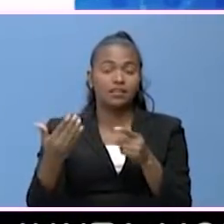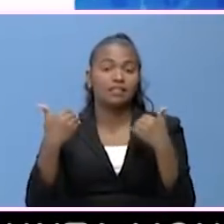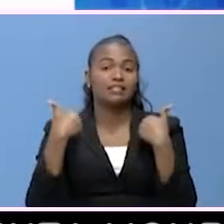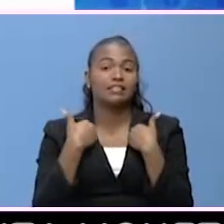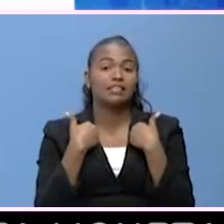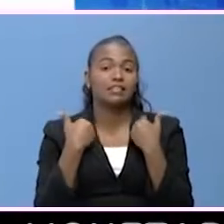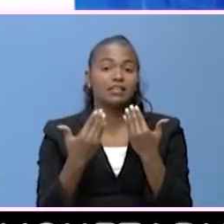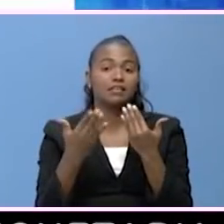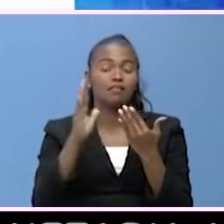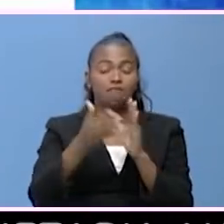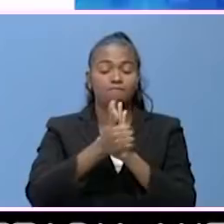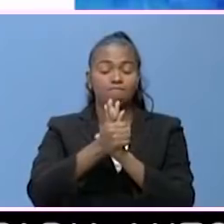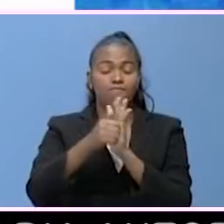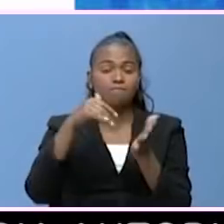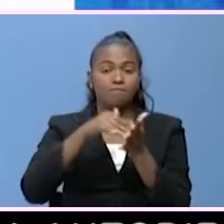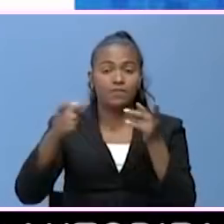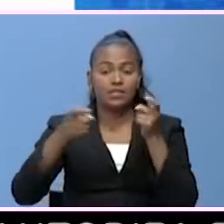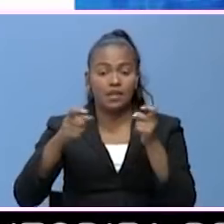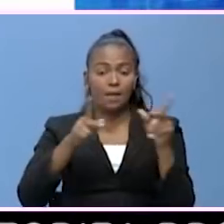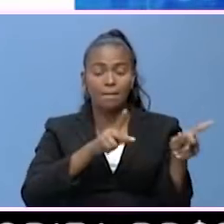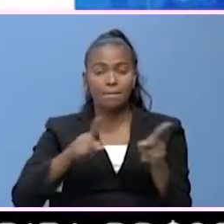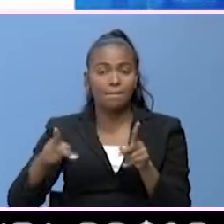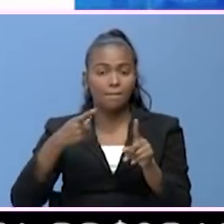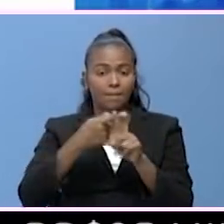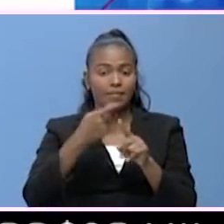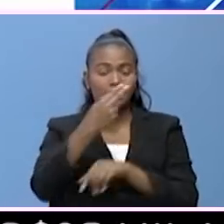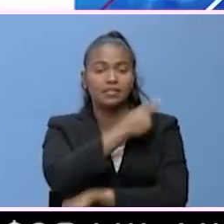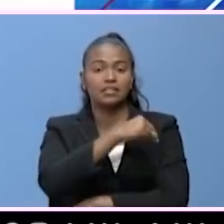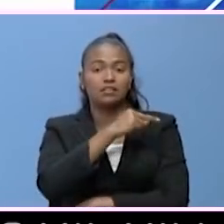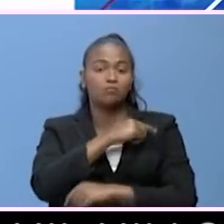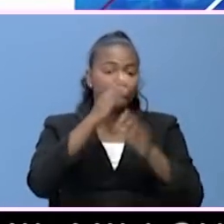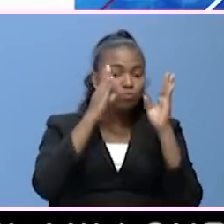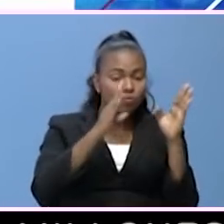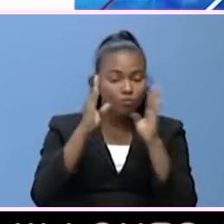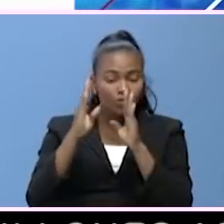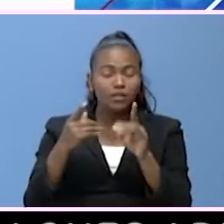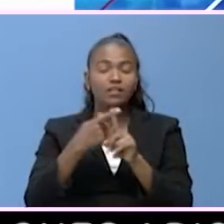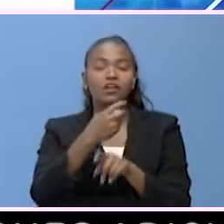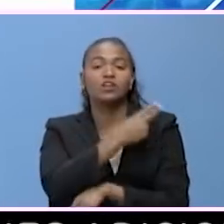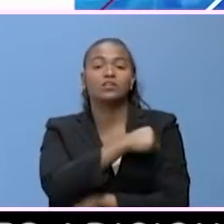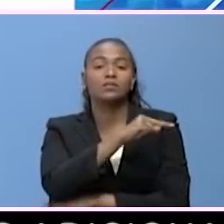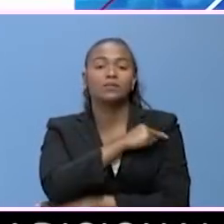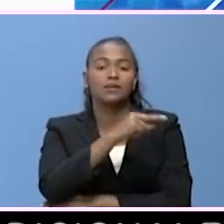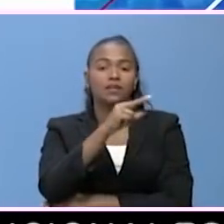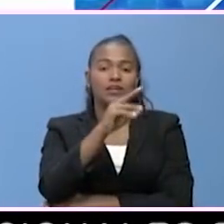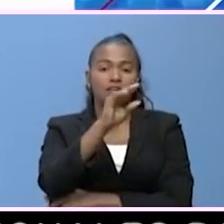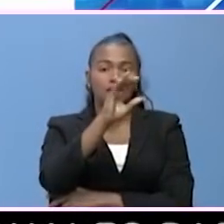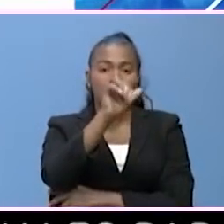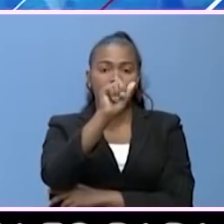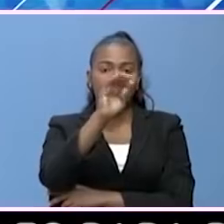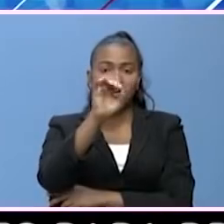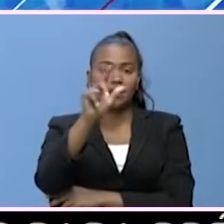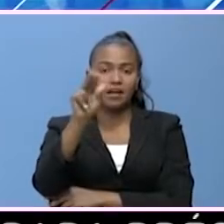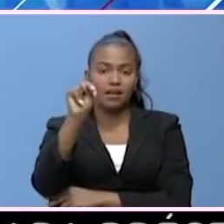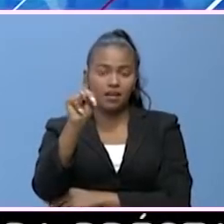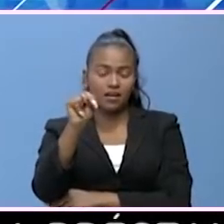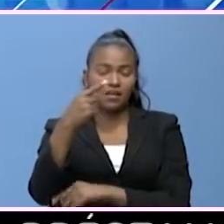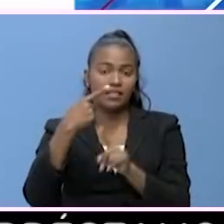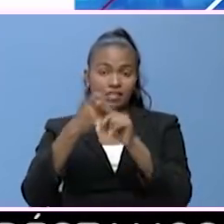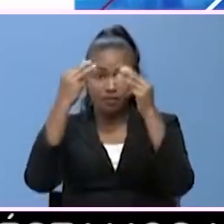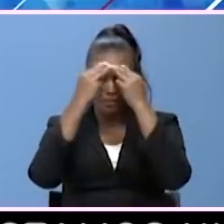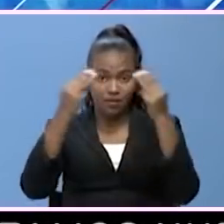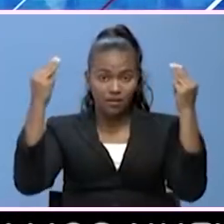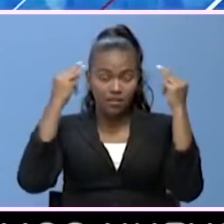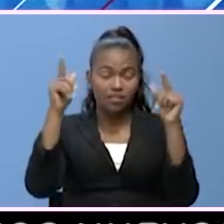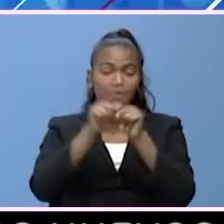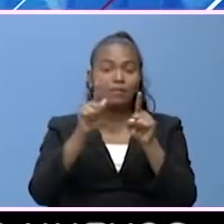tiene una maestría en gestión y planificación de centros y servicios asistenciales en el Hospital ABC de American British Railway de México